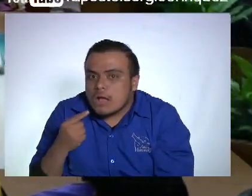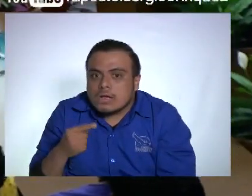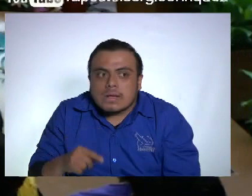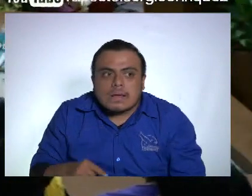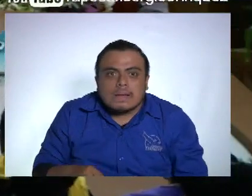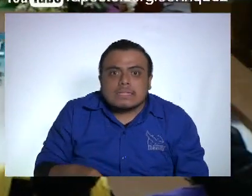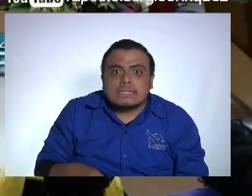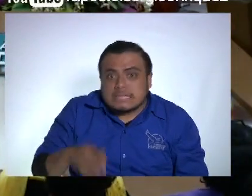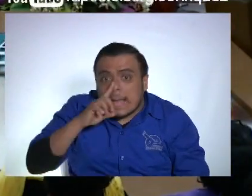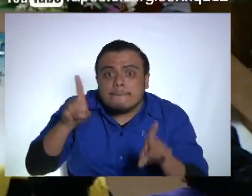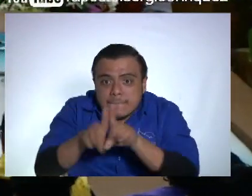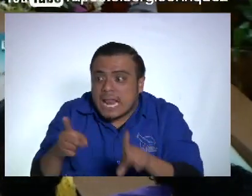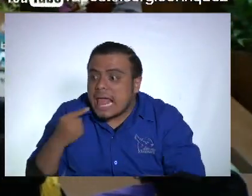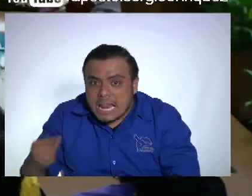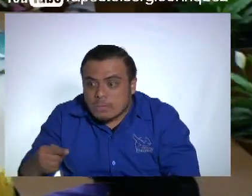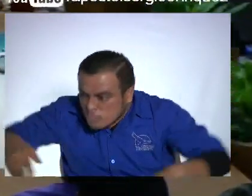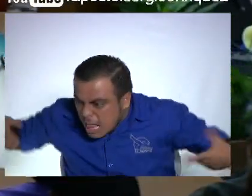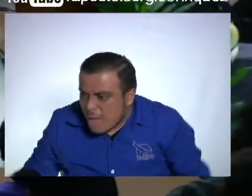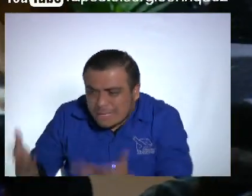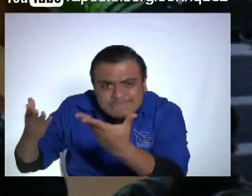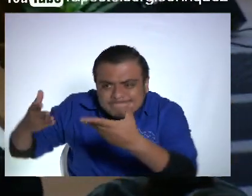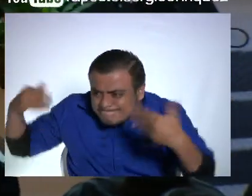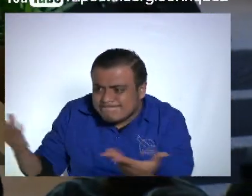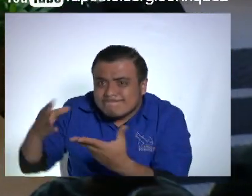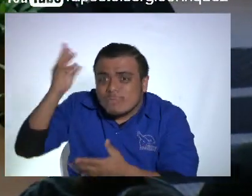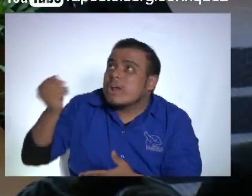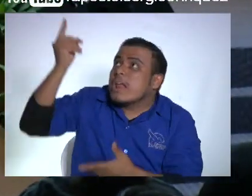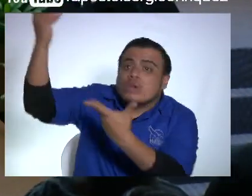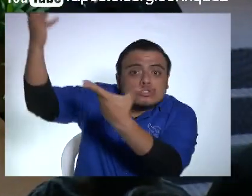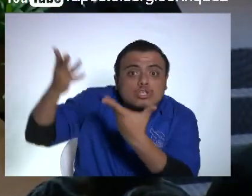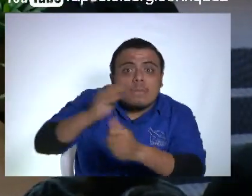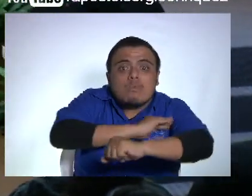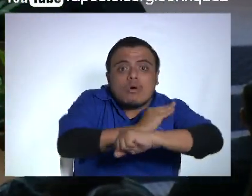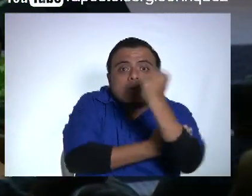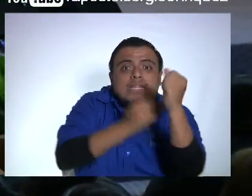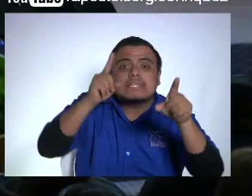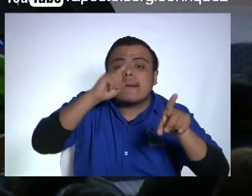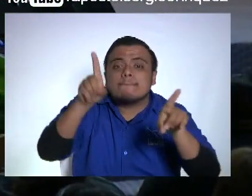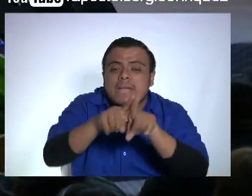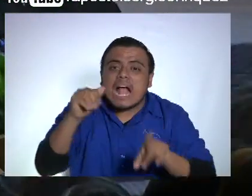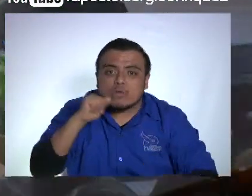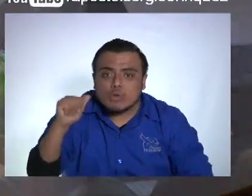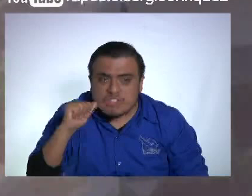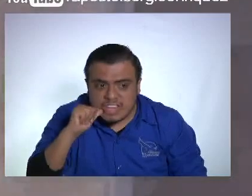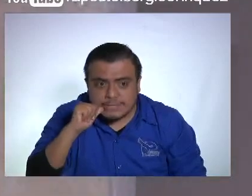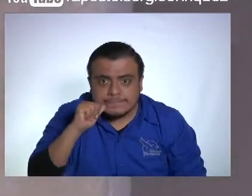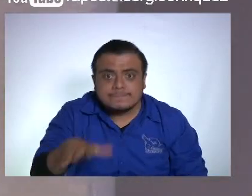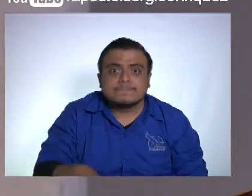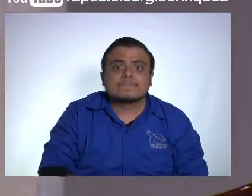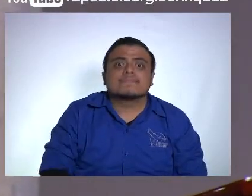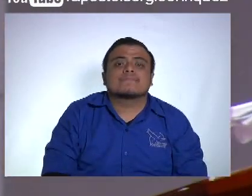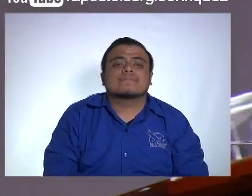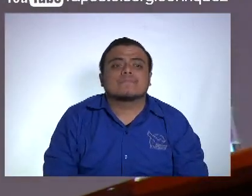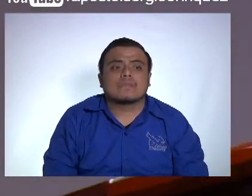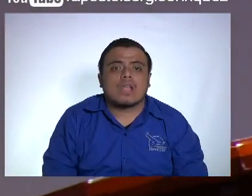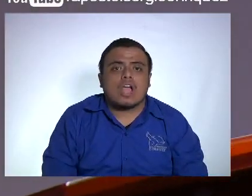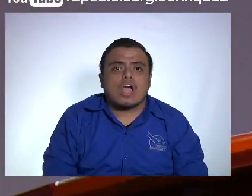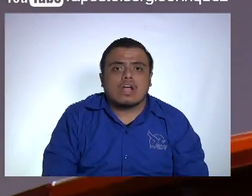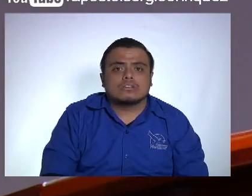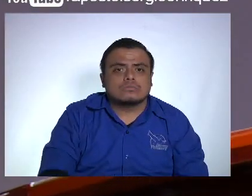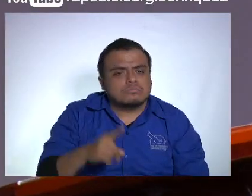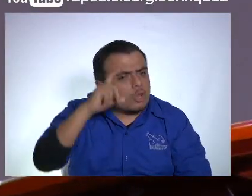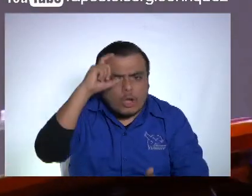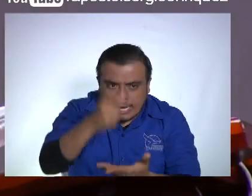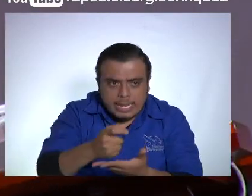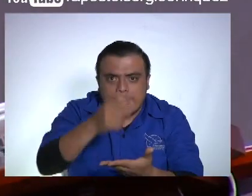levántate, levántate, porque Él nos ha dado poder y autoridad, hermano. Aleluya. ¿Usted lo cree?